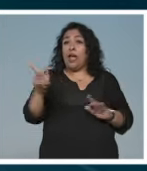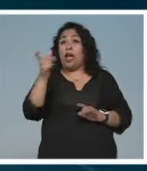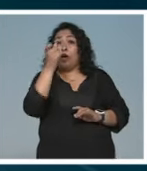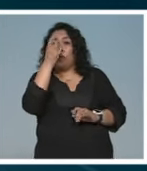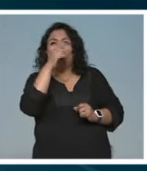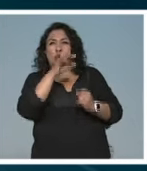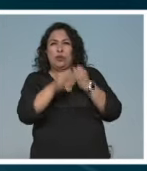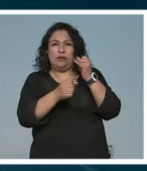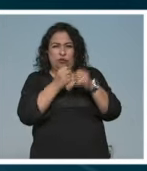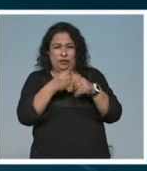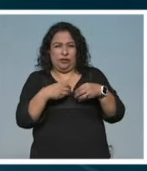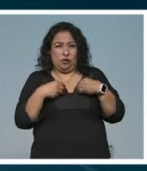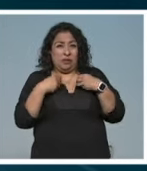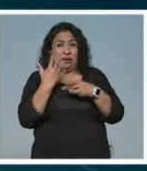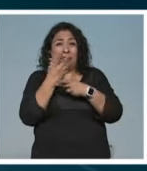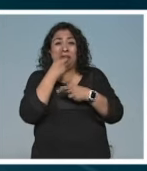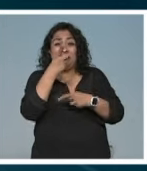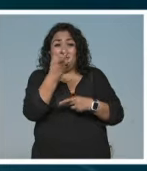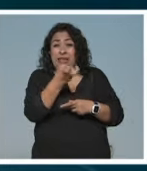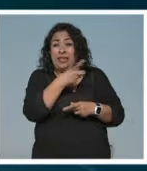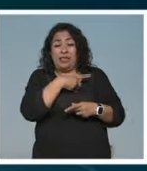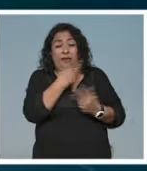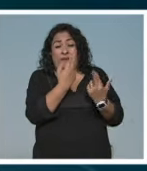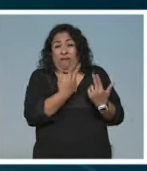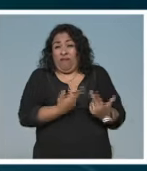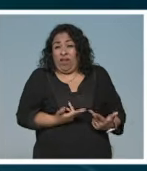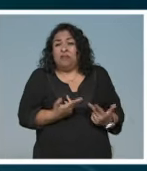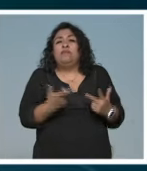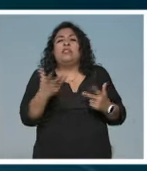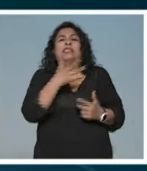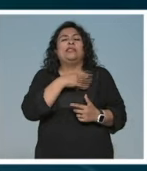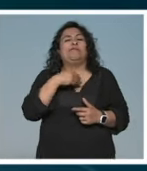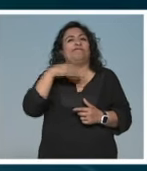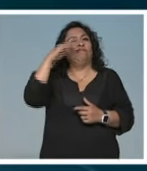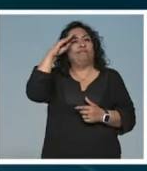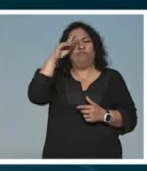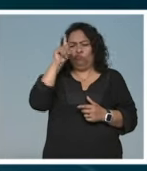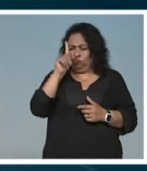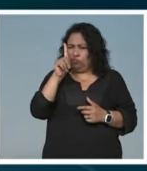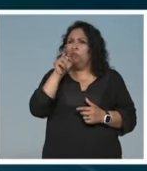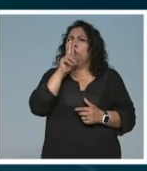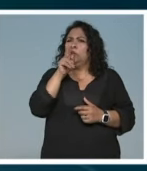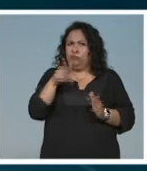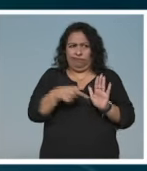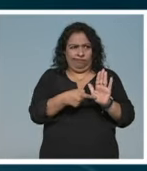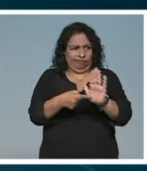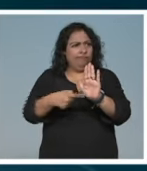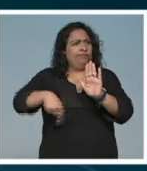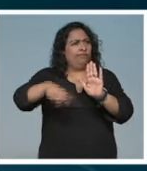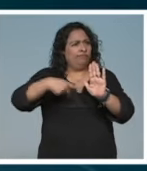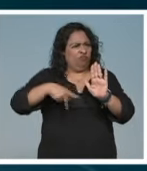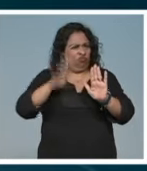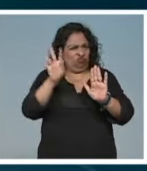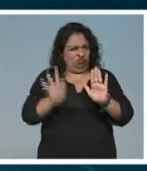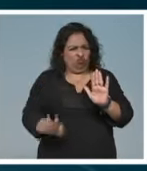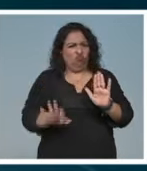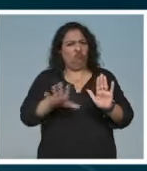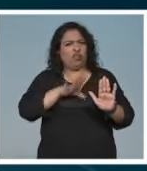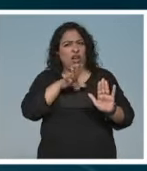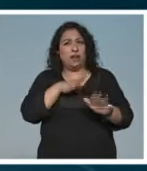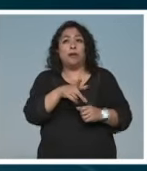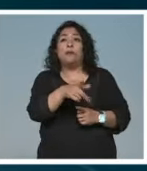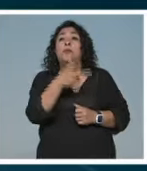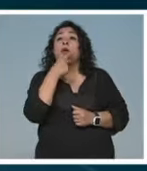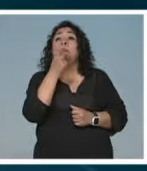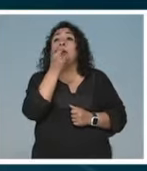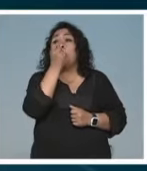en sus últimos años de vida dijo que la obra debía destruirse, sus hijos creyeron que valía la pena presentarla al público por su calidad. Un